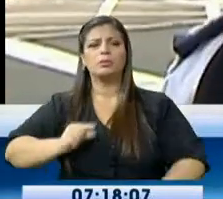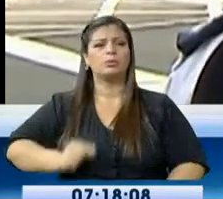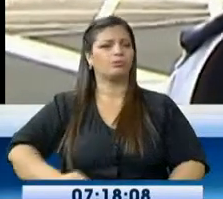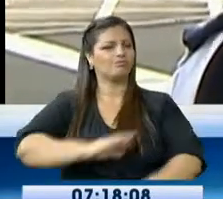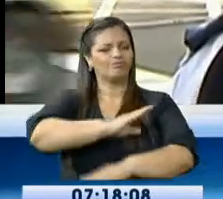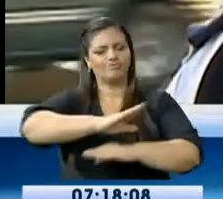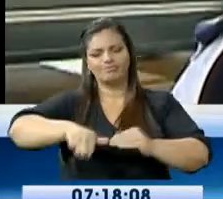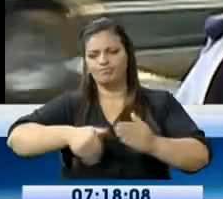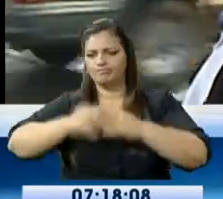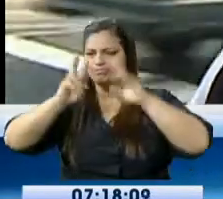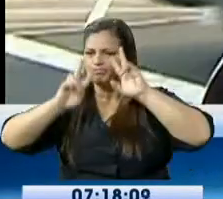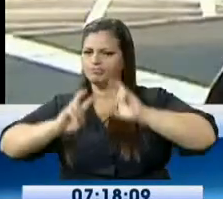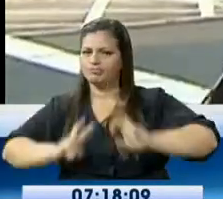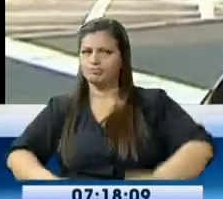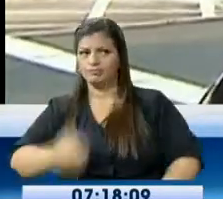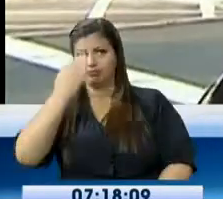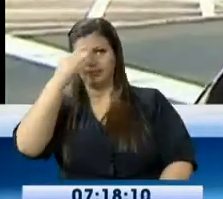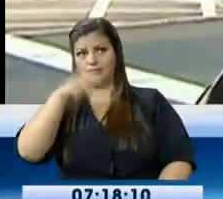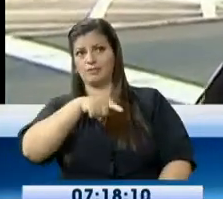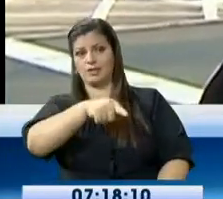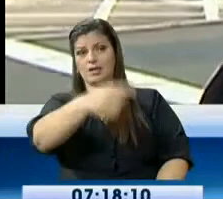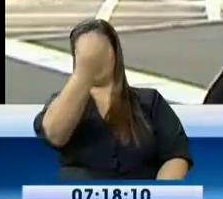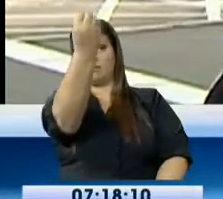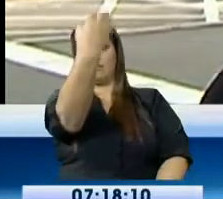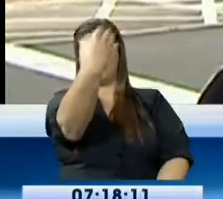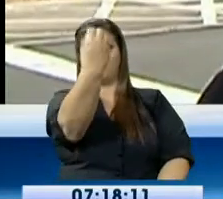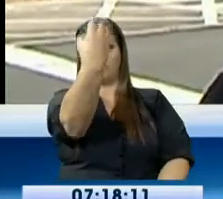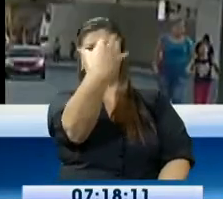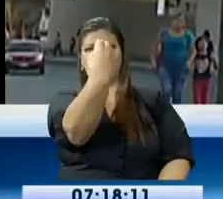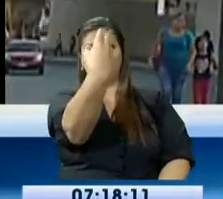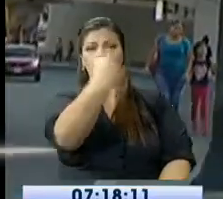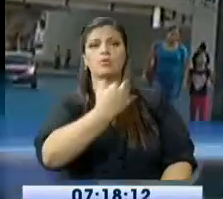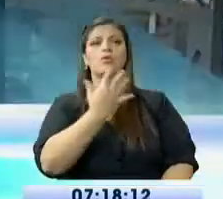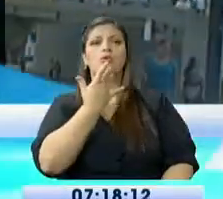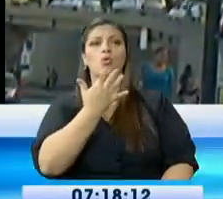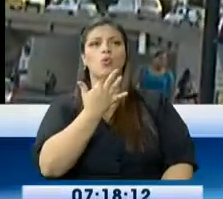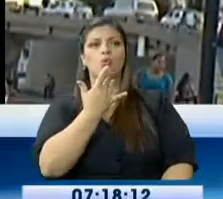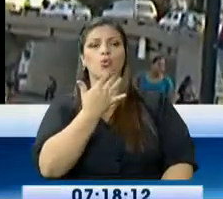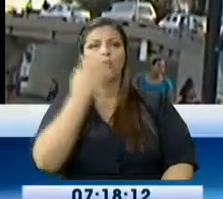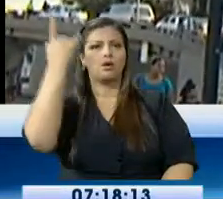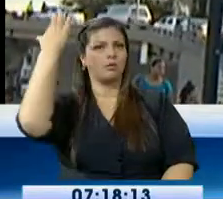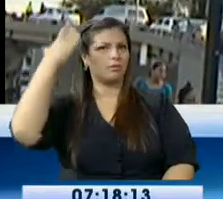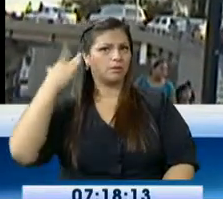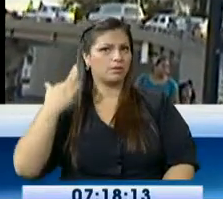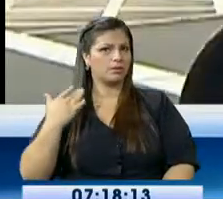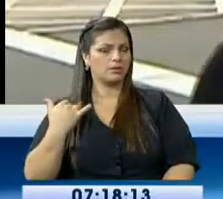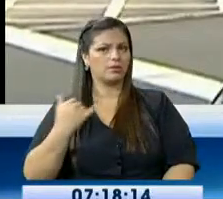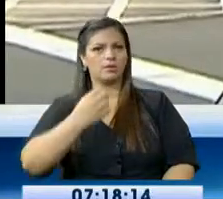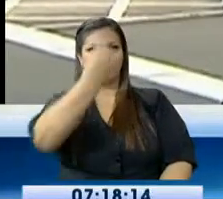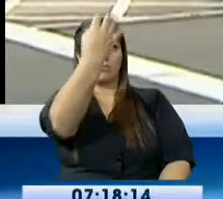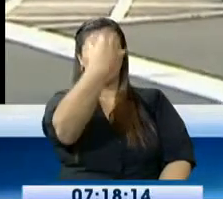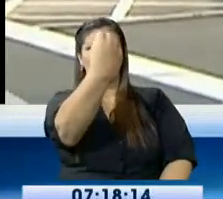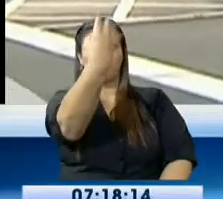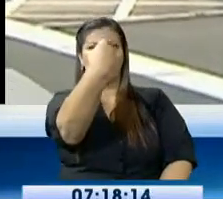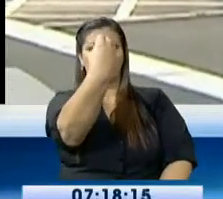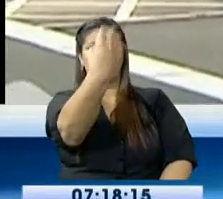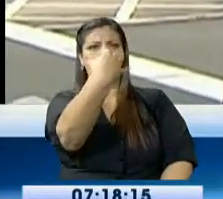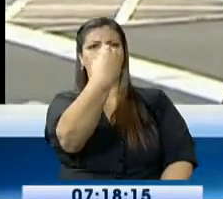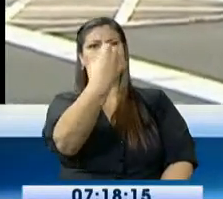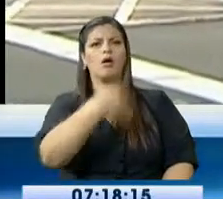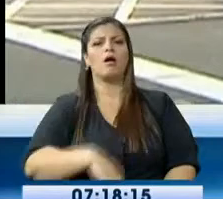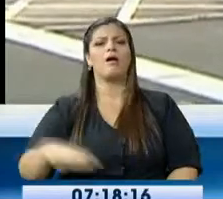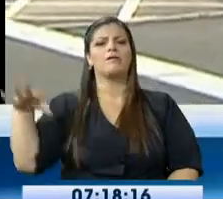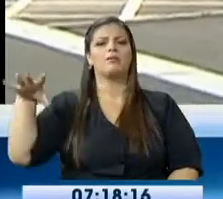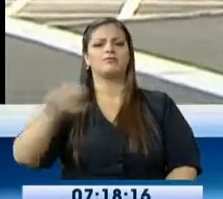hay un semáforo que está perennemente intermitente, la luz amarilla intermitente. Eso nos quiere decir a nosotros que